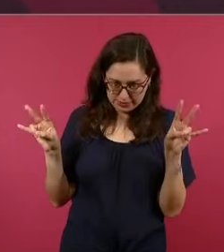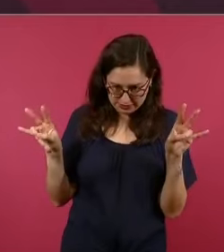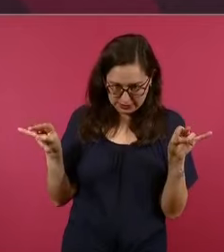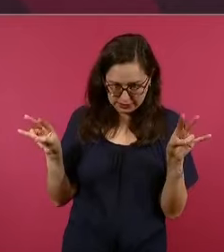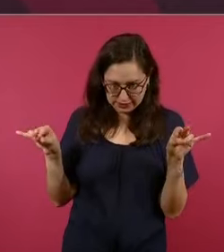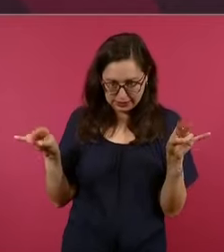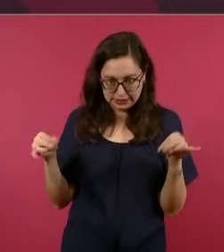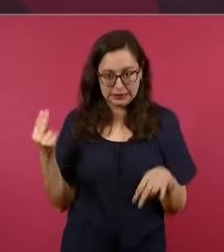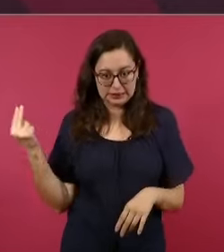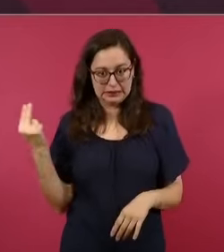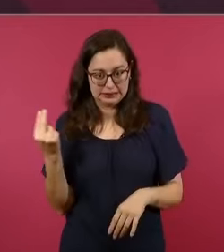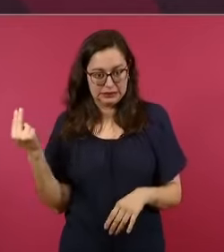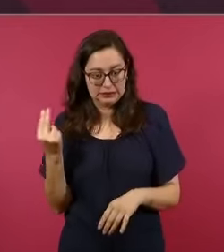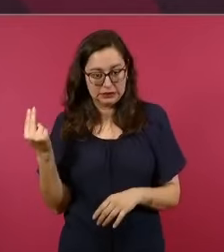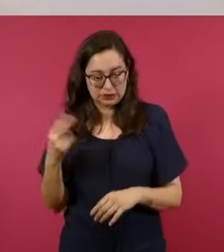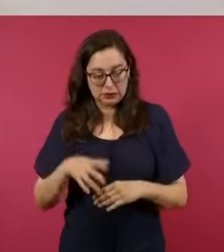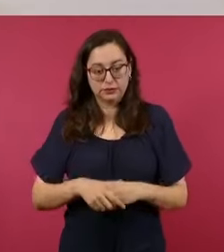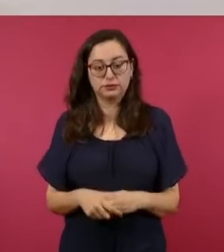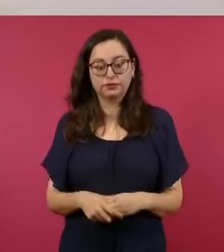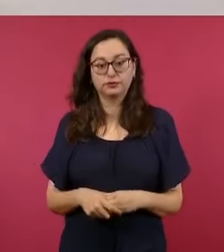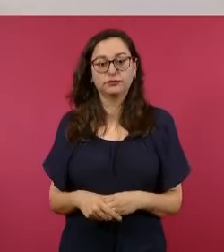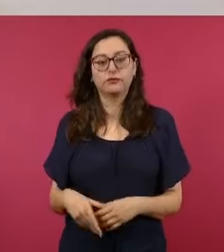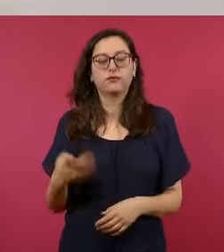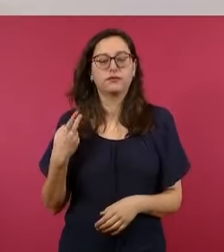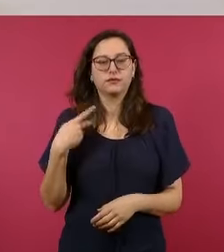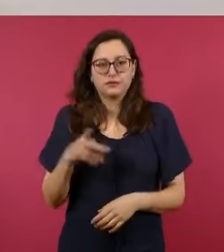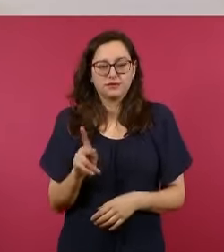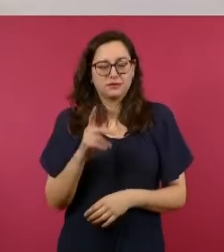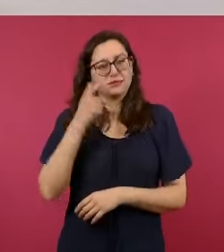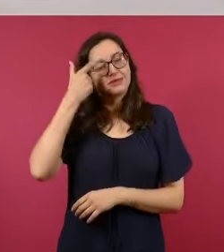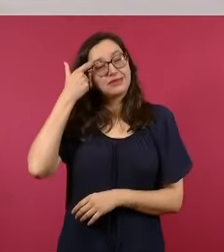eh pero los